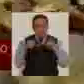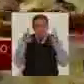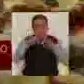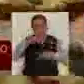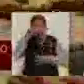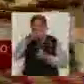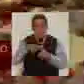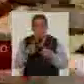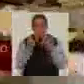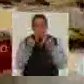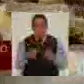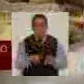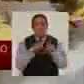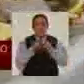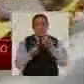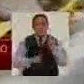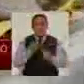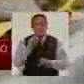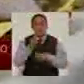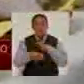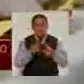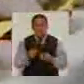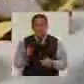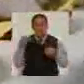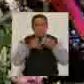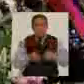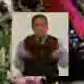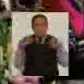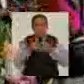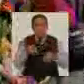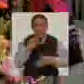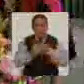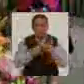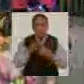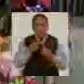financiero para que los algodoneros se incorporen a las oportunidades de la